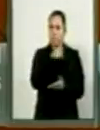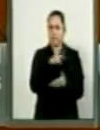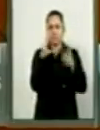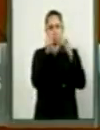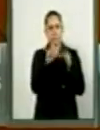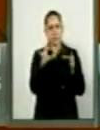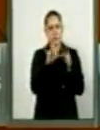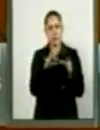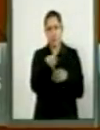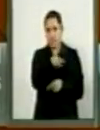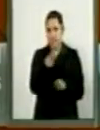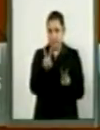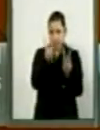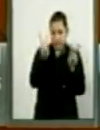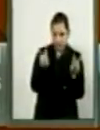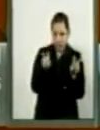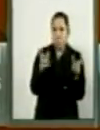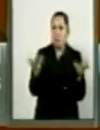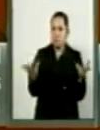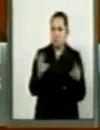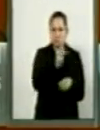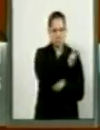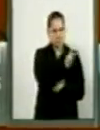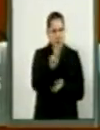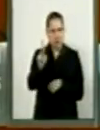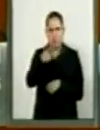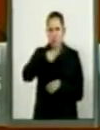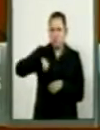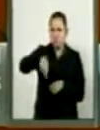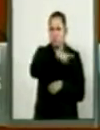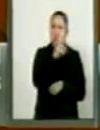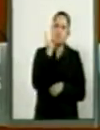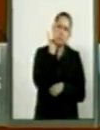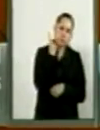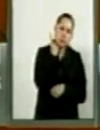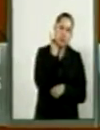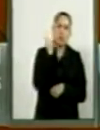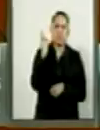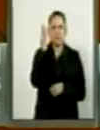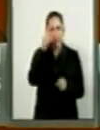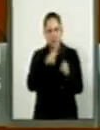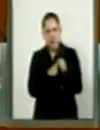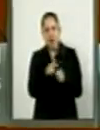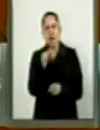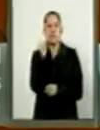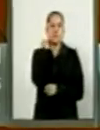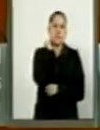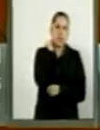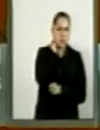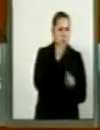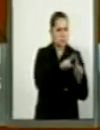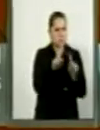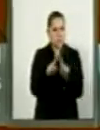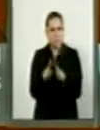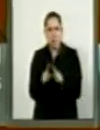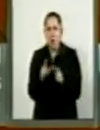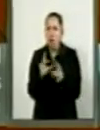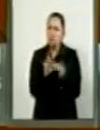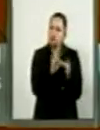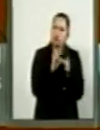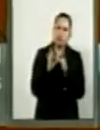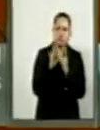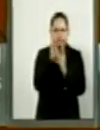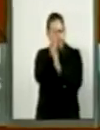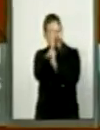nos ha unido a los legisladores, senadores, diputados federales y ahora a 22 congresos estatales